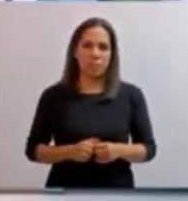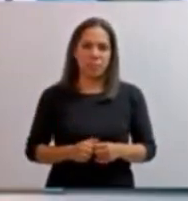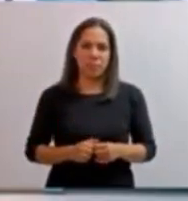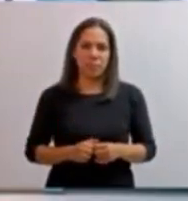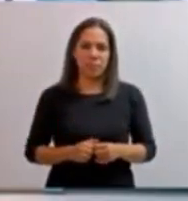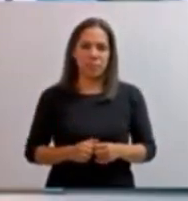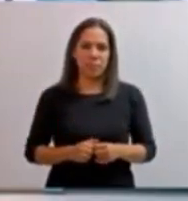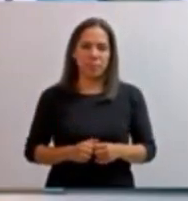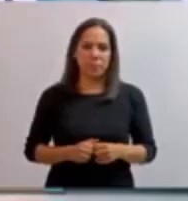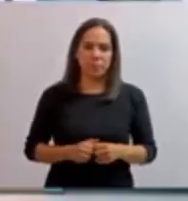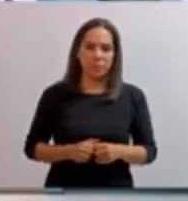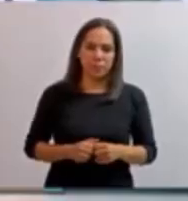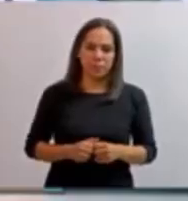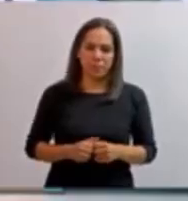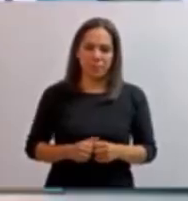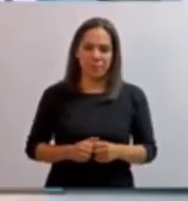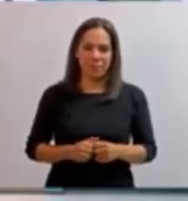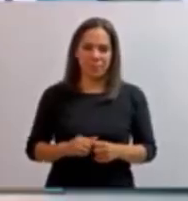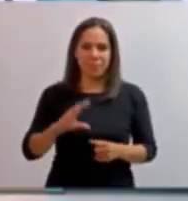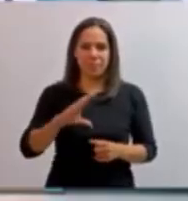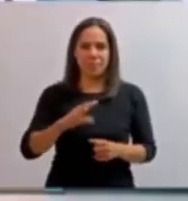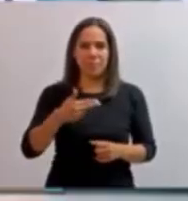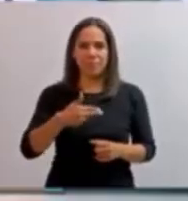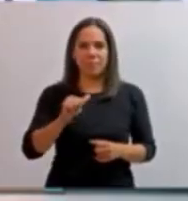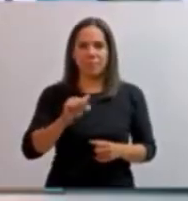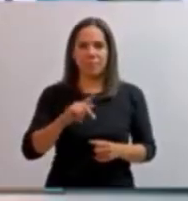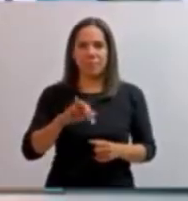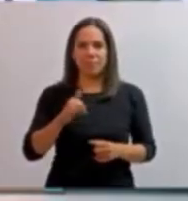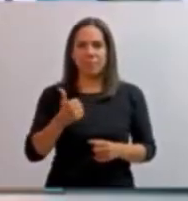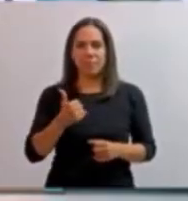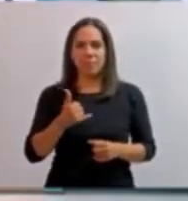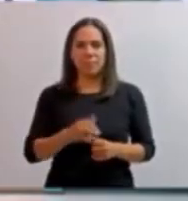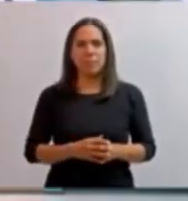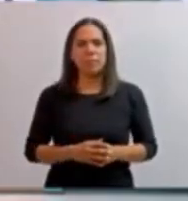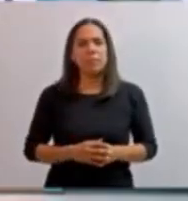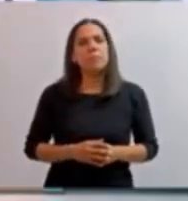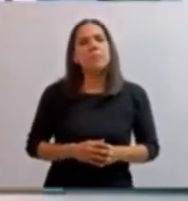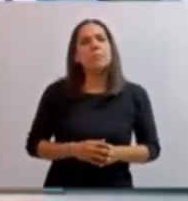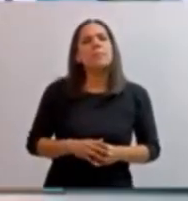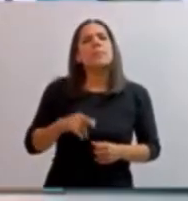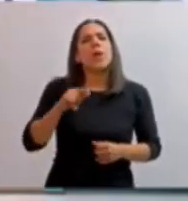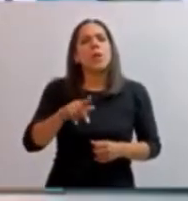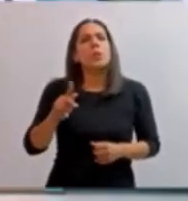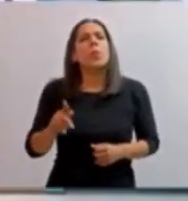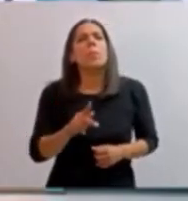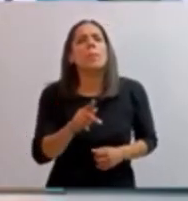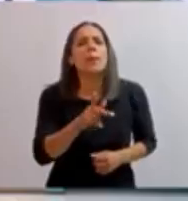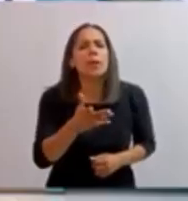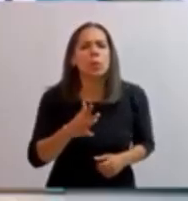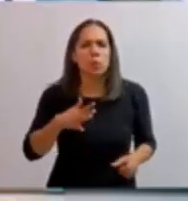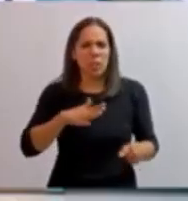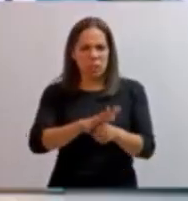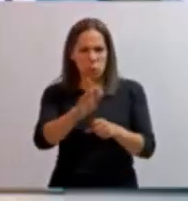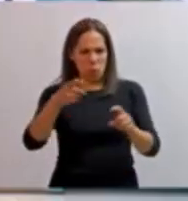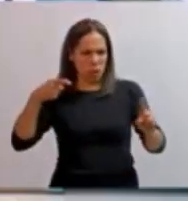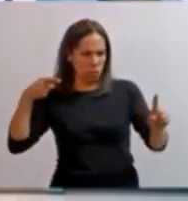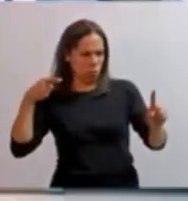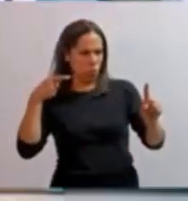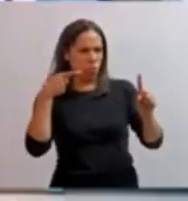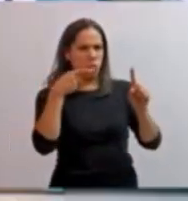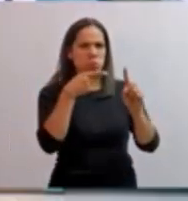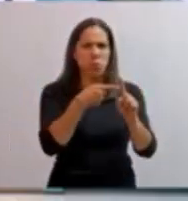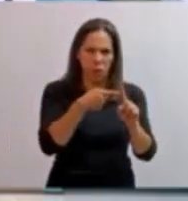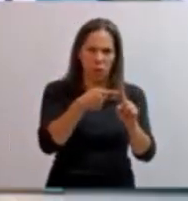le hago una pregunta de Charlie Luna, que dice: ¿cuáles consideran son los grandes retos que como directivos y